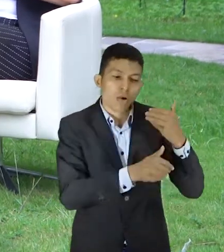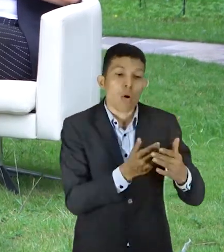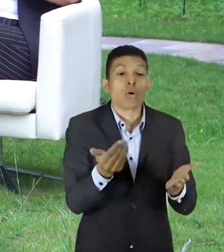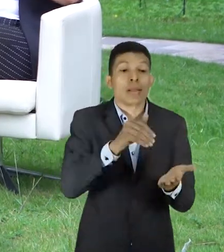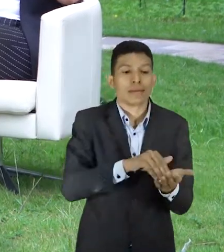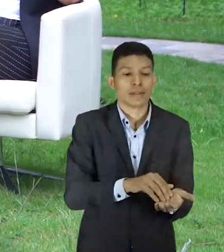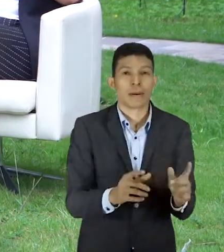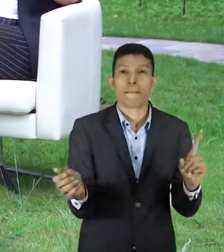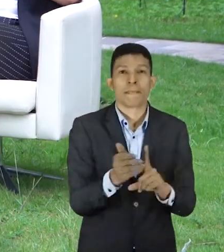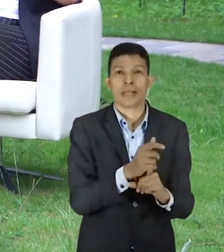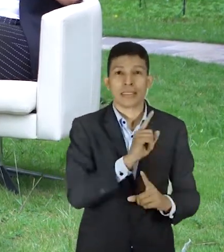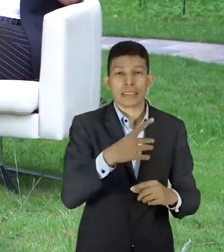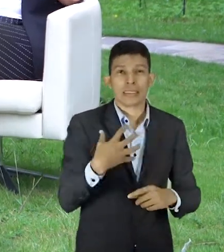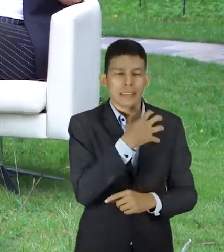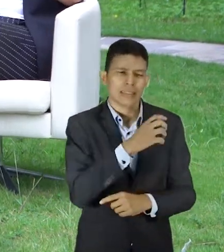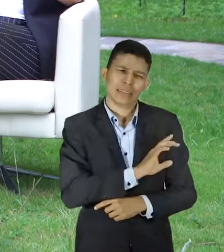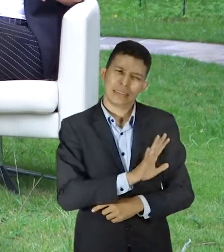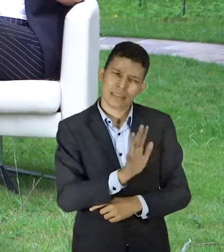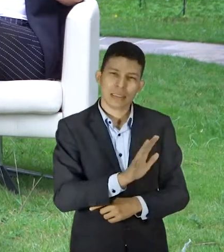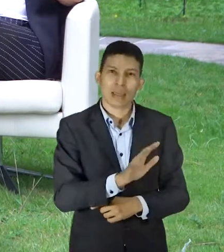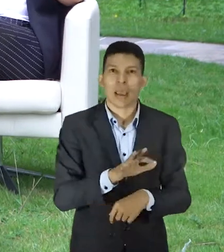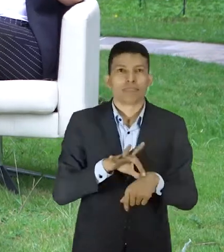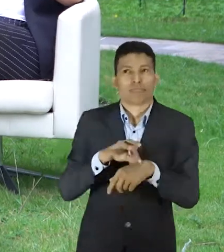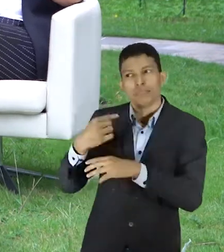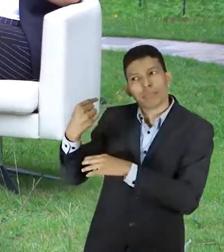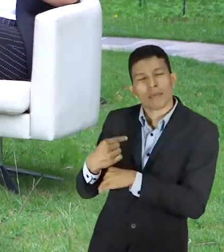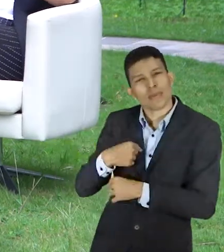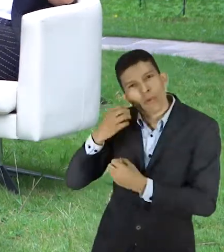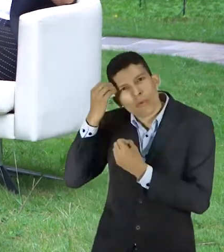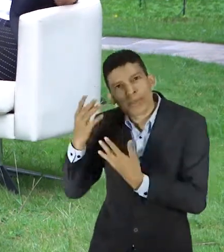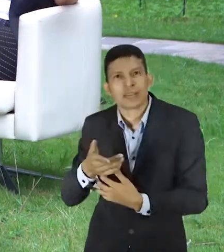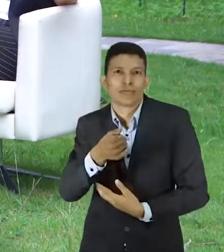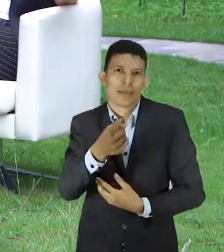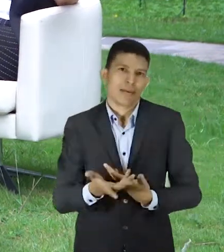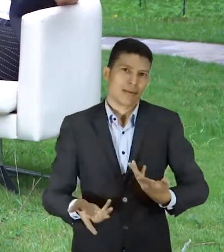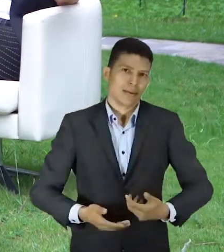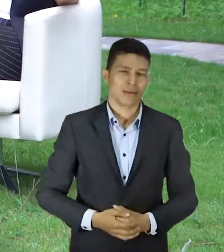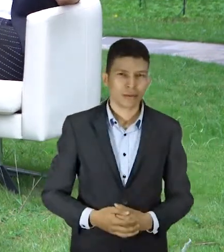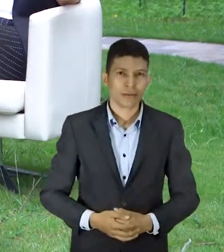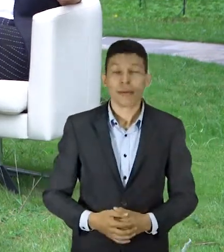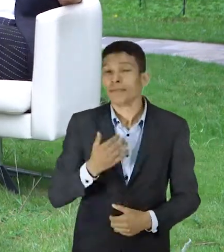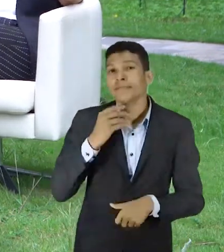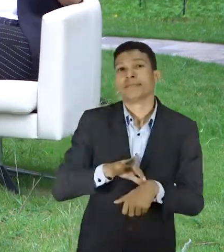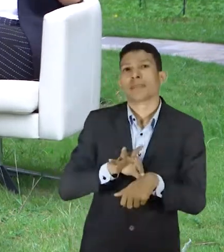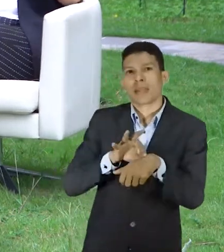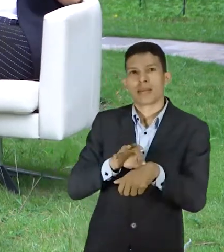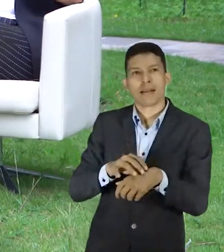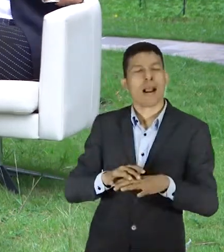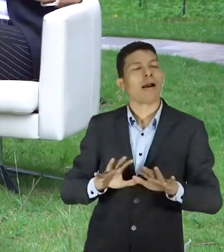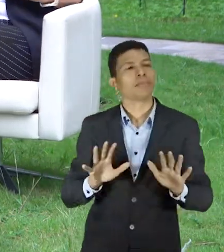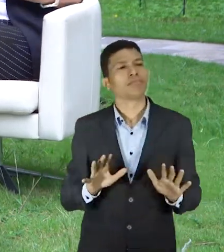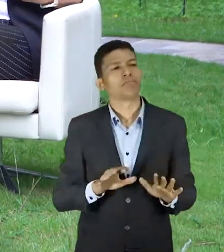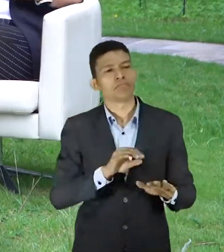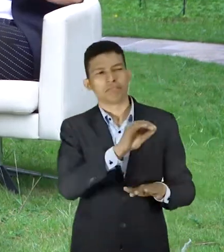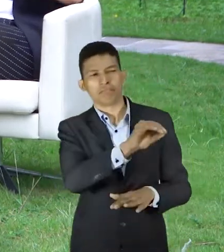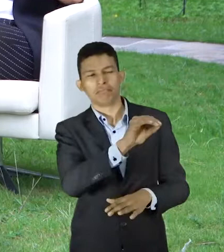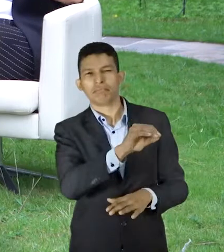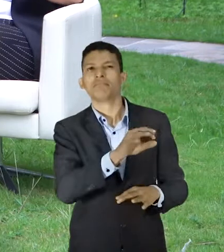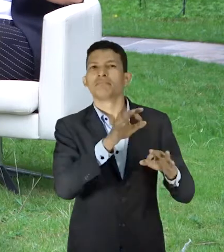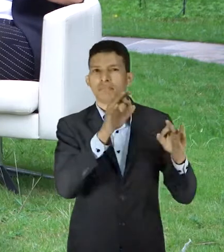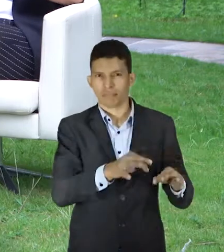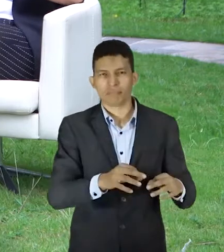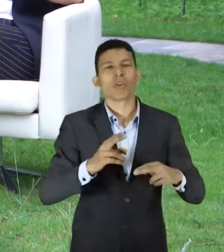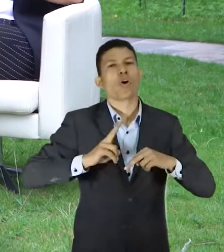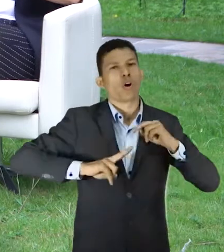prótesis, sí, uno siempre dice, uy, sería chévere aprovechar, igual ya tenemos más de 50 años, pero si tu médico te dice que no